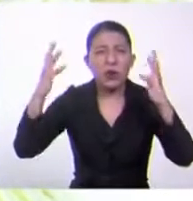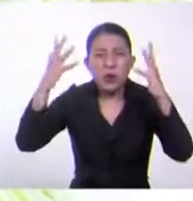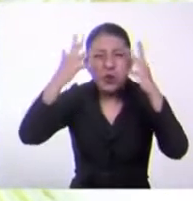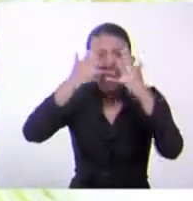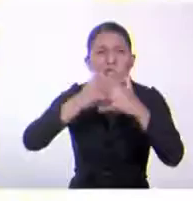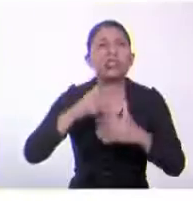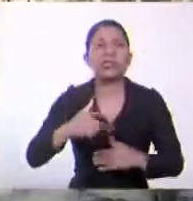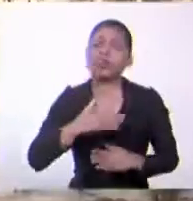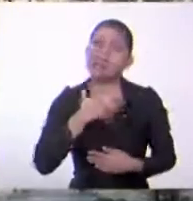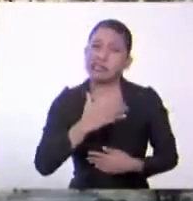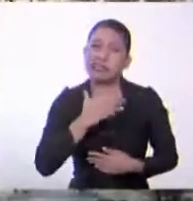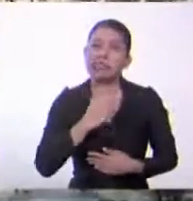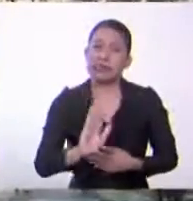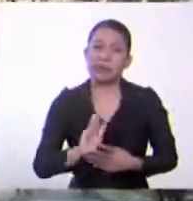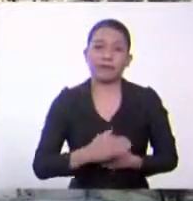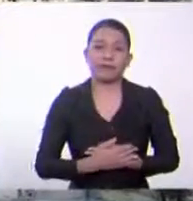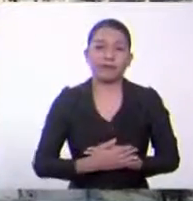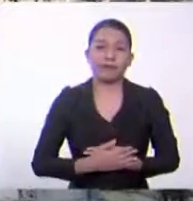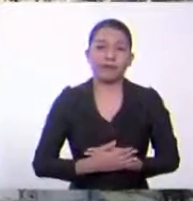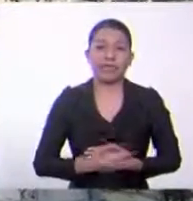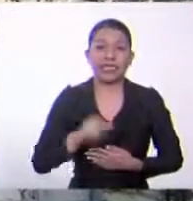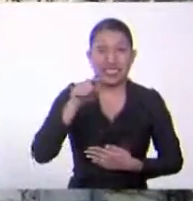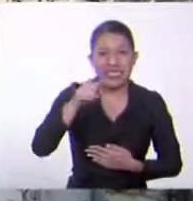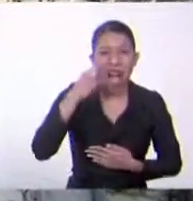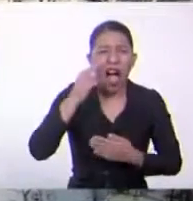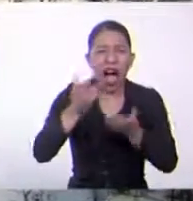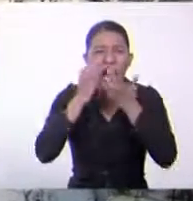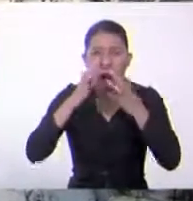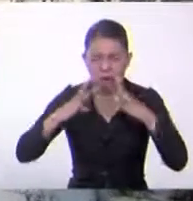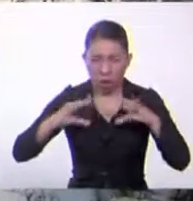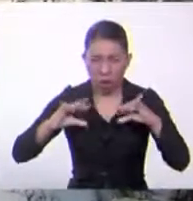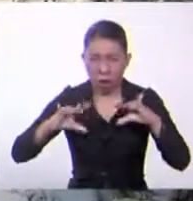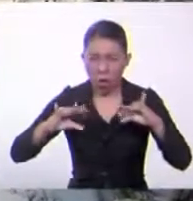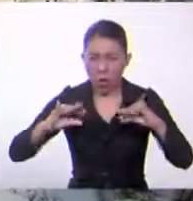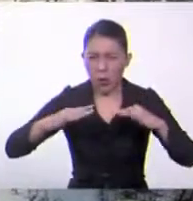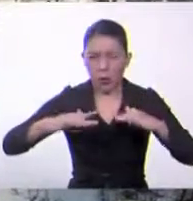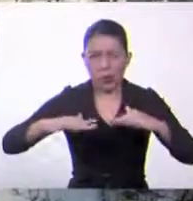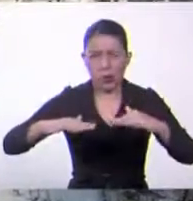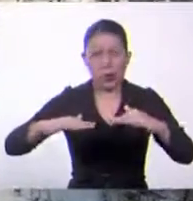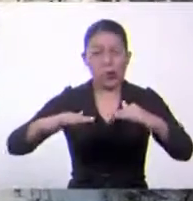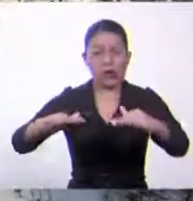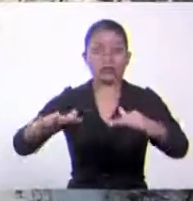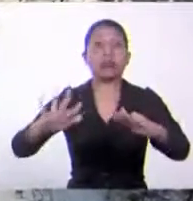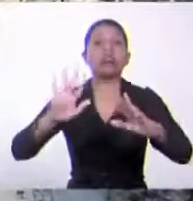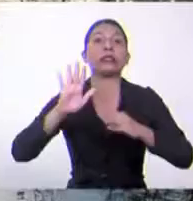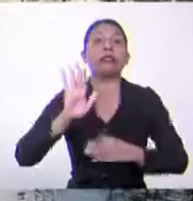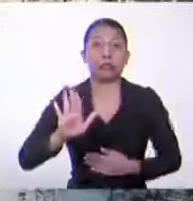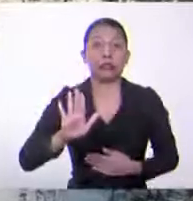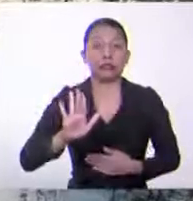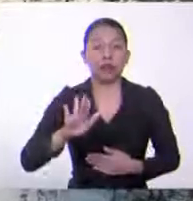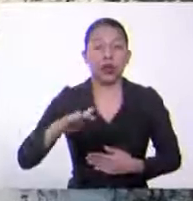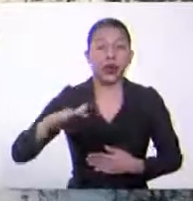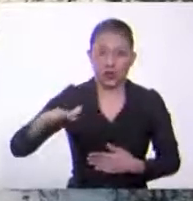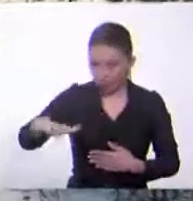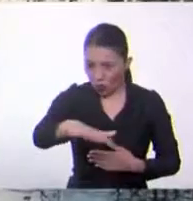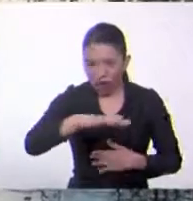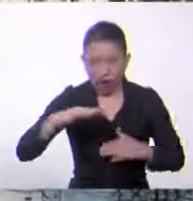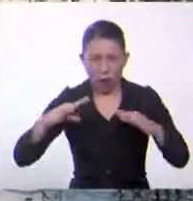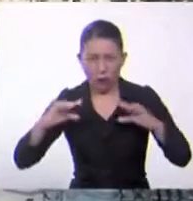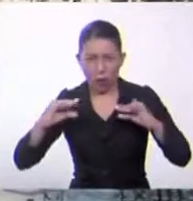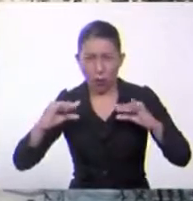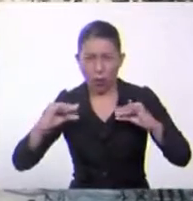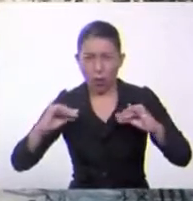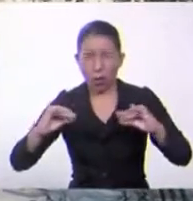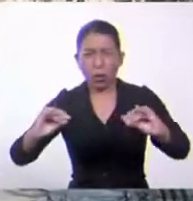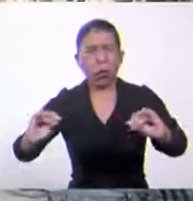ellos. Es aquí donde aparece una razón de su conducta. Los suelos pantanosos son muy pobres